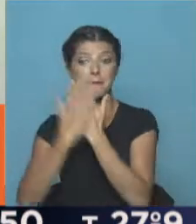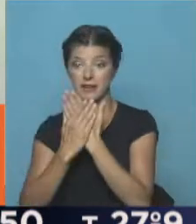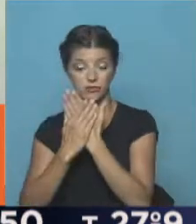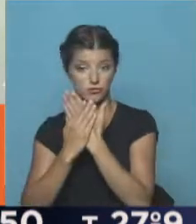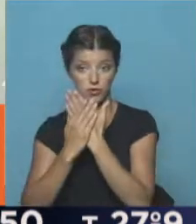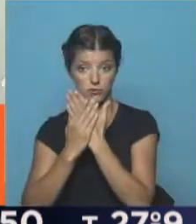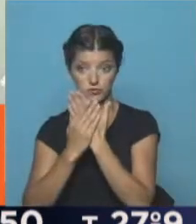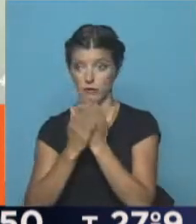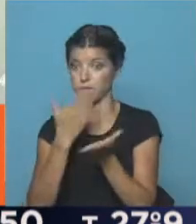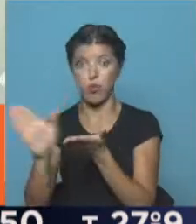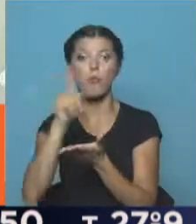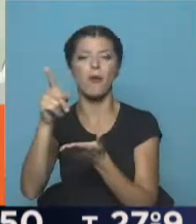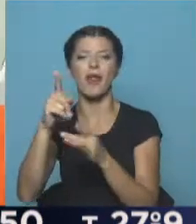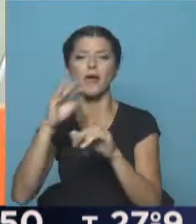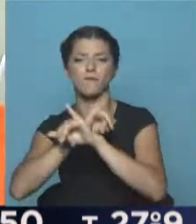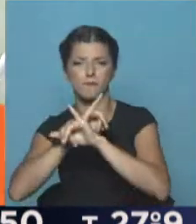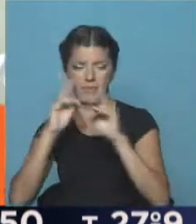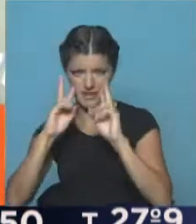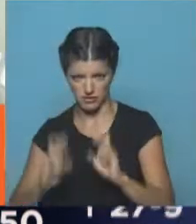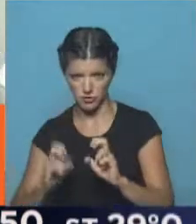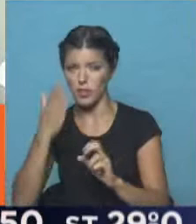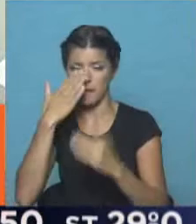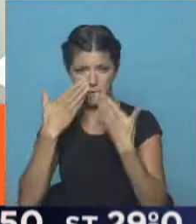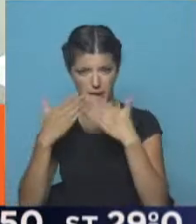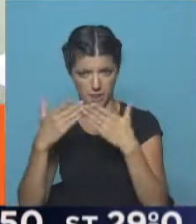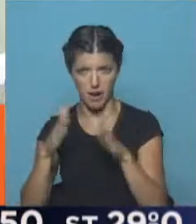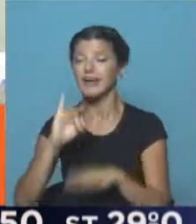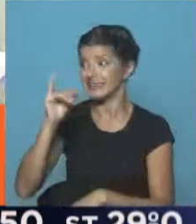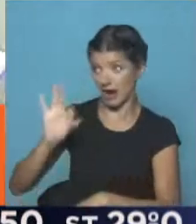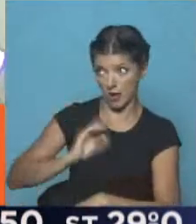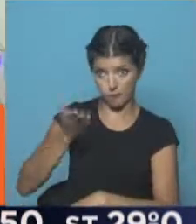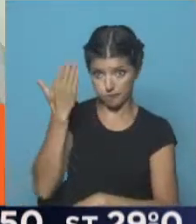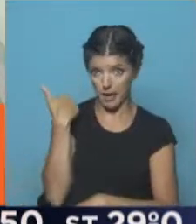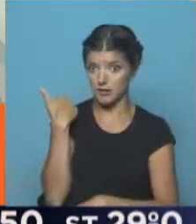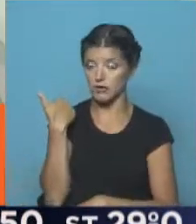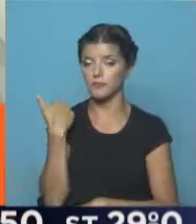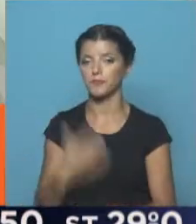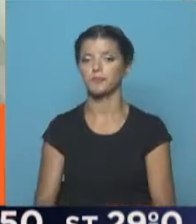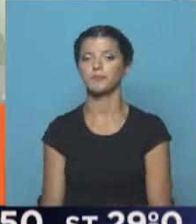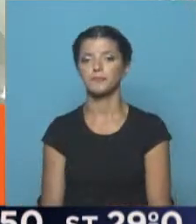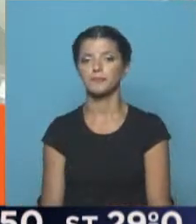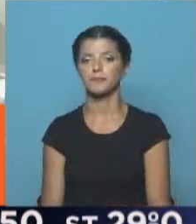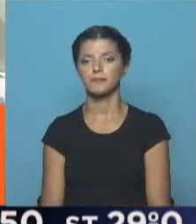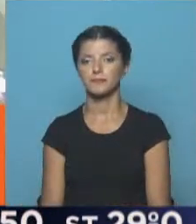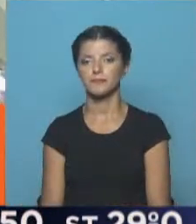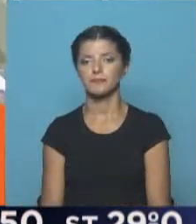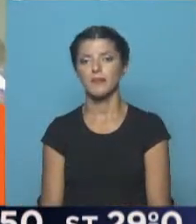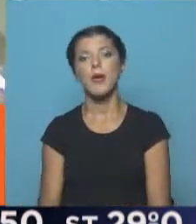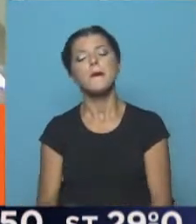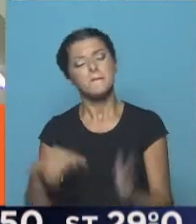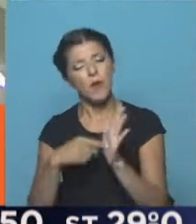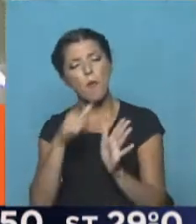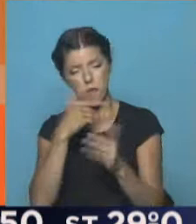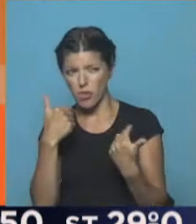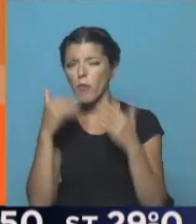raíz de los panamá papers el año pasado en el 2016 y de todos modos me parece que para un informe en algún momento